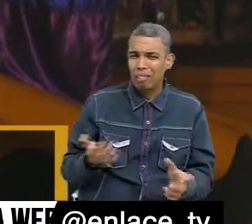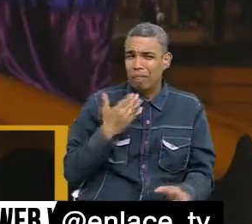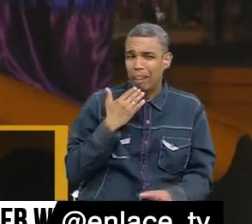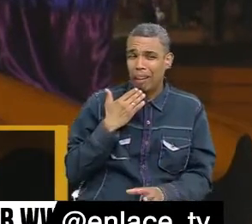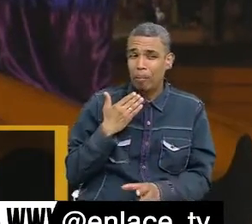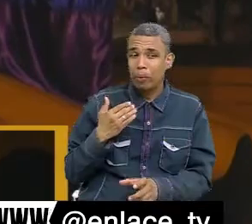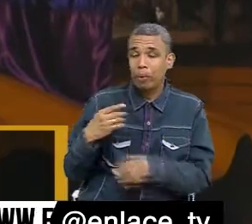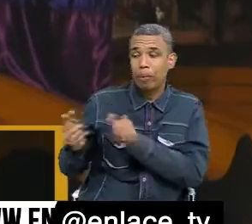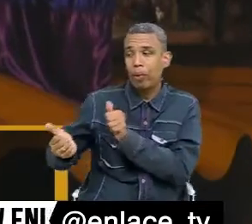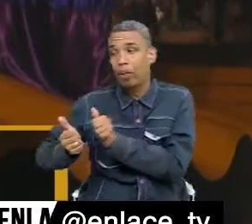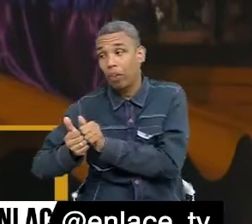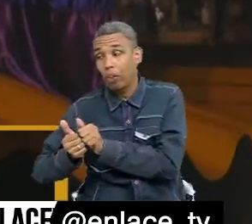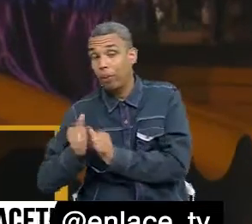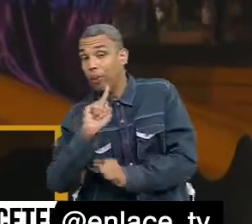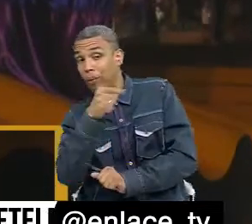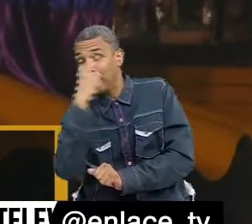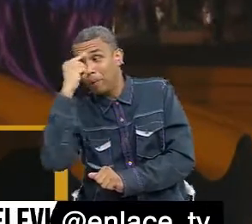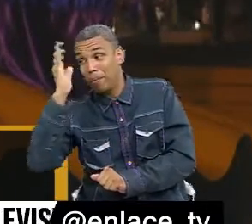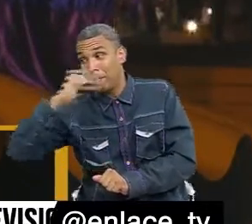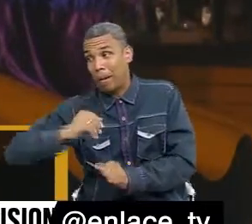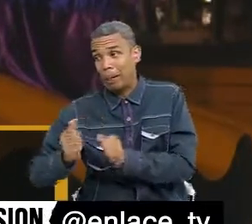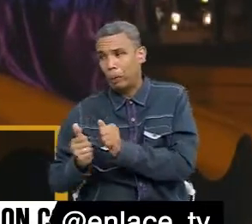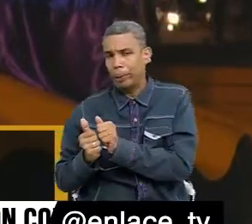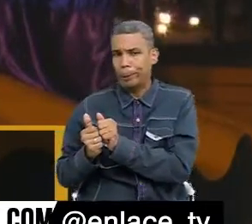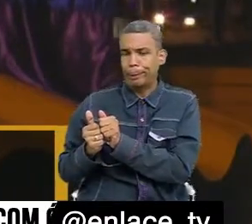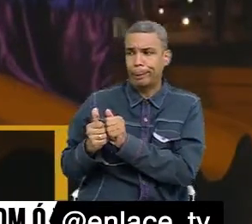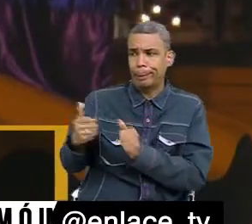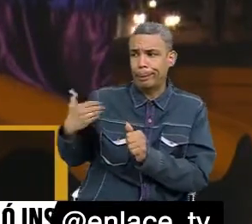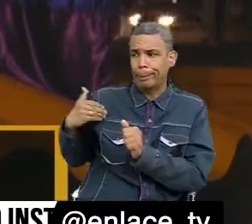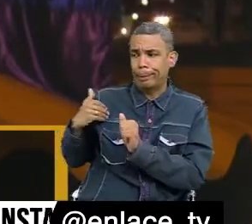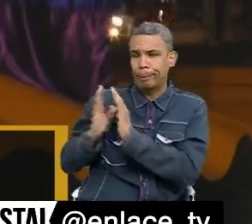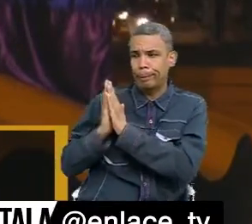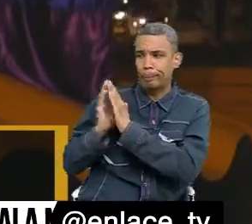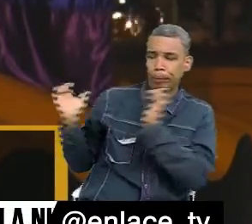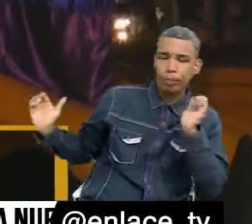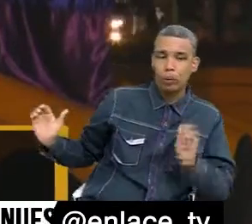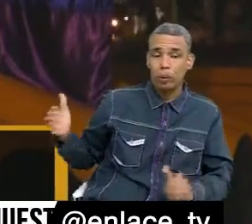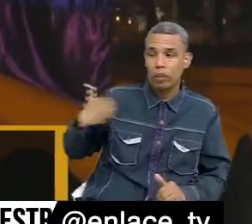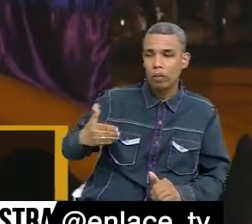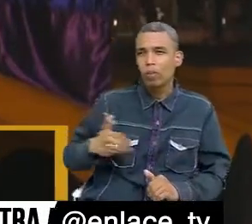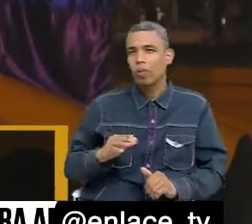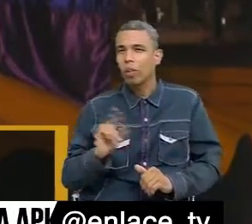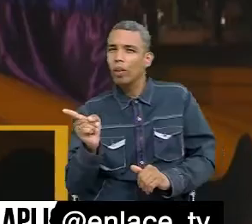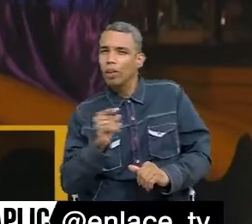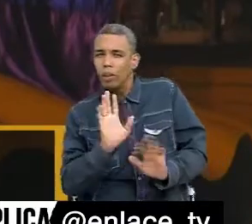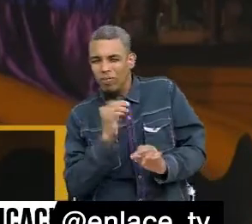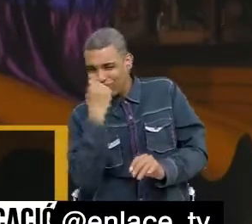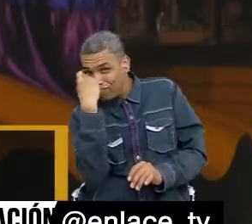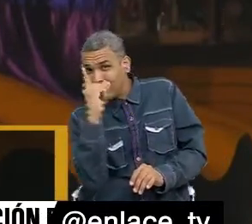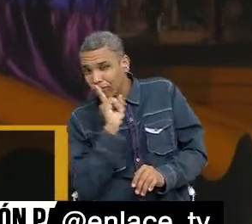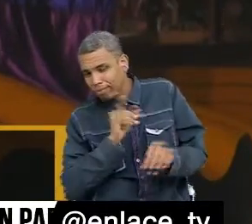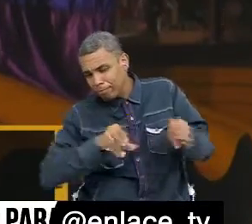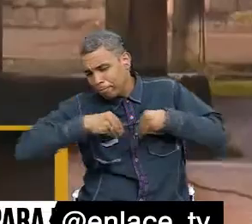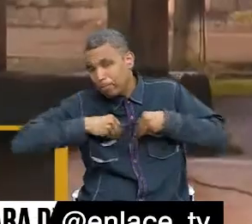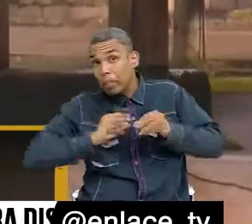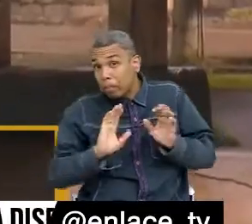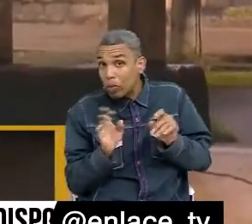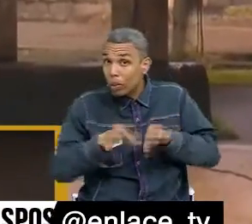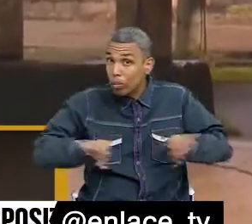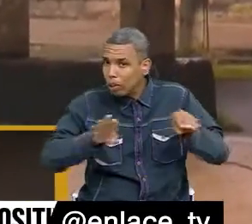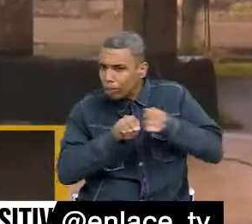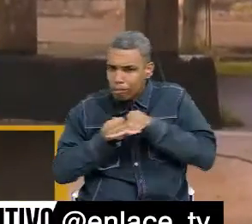Entonces hay que empezar a educar a estas personas para que todos somos diferentes, pero tenemos los mismos derechos y deberes que cualquier ser humano.